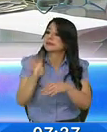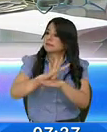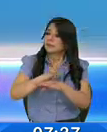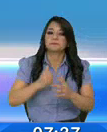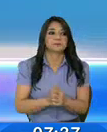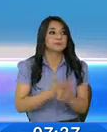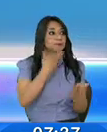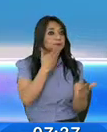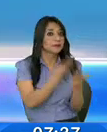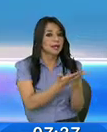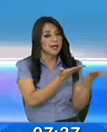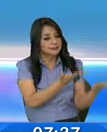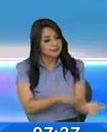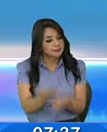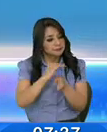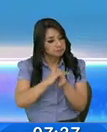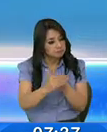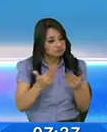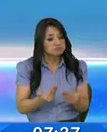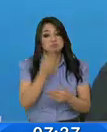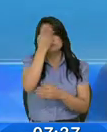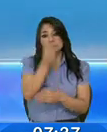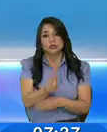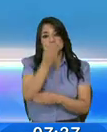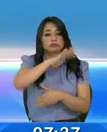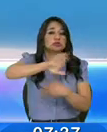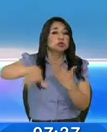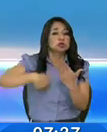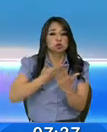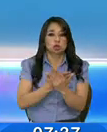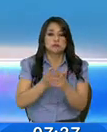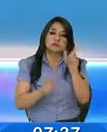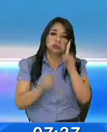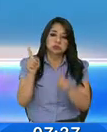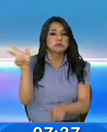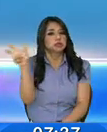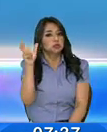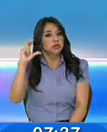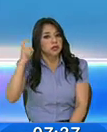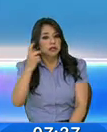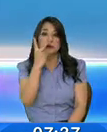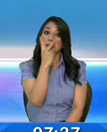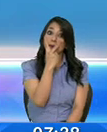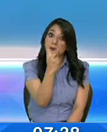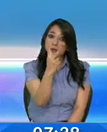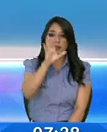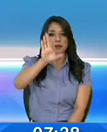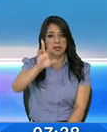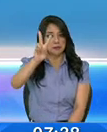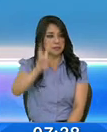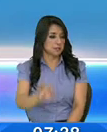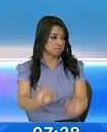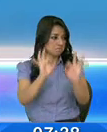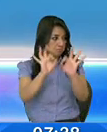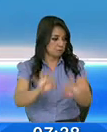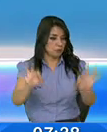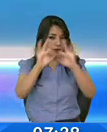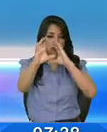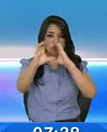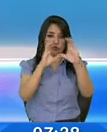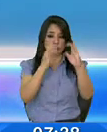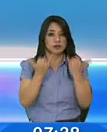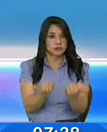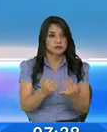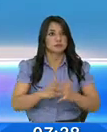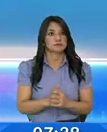muchísimas gracias la gente y la invitación muy buenos días a todos los radioescuchas a los televidentes de estos importantes medios de comunicación y permítanme